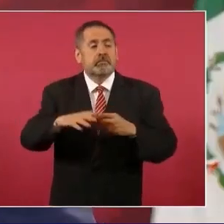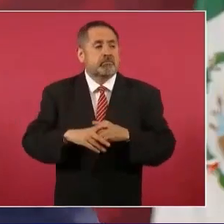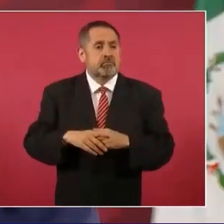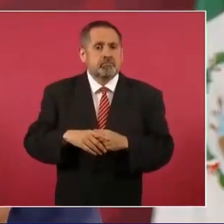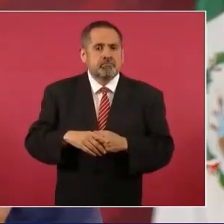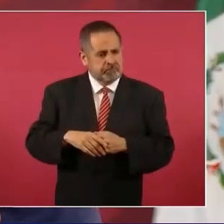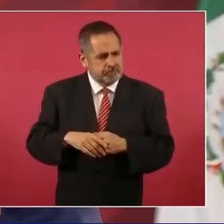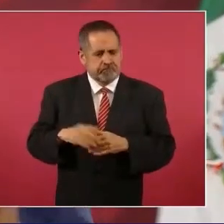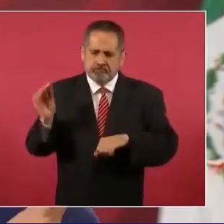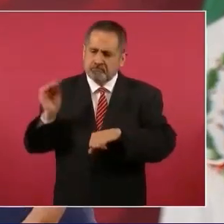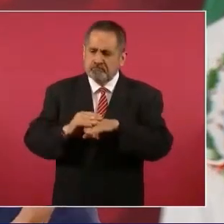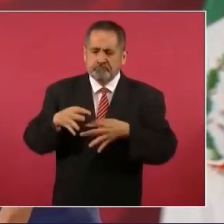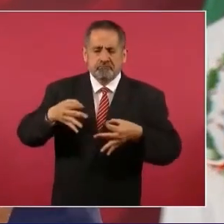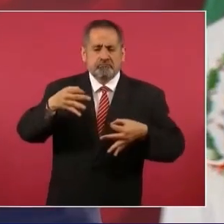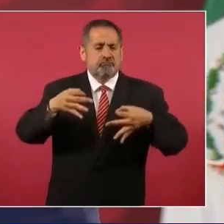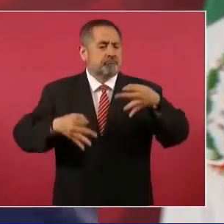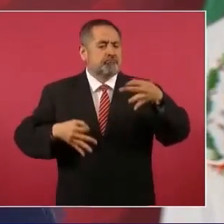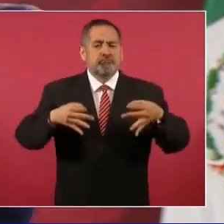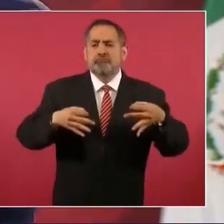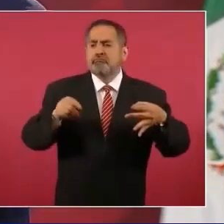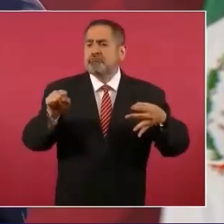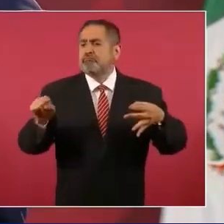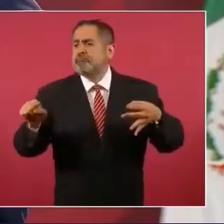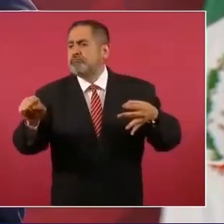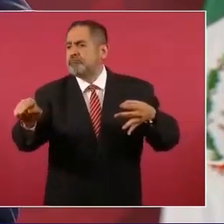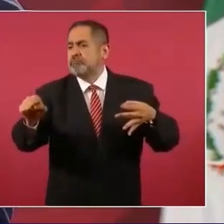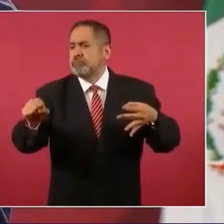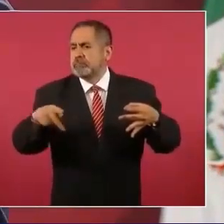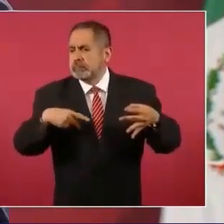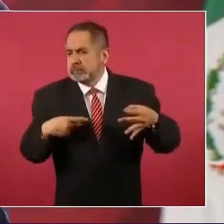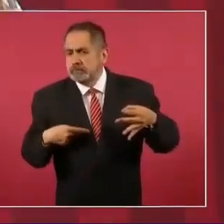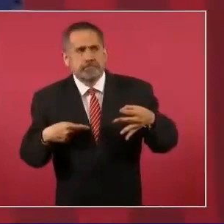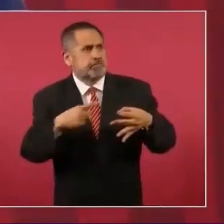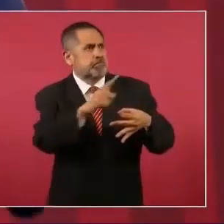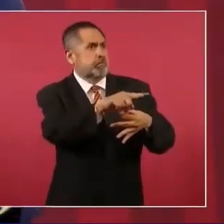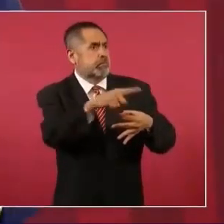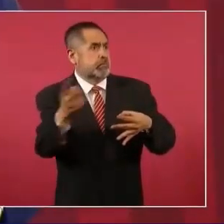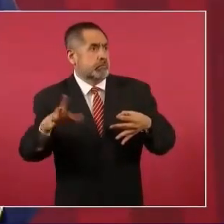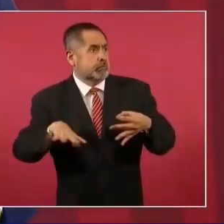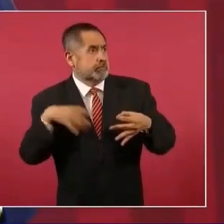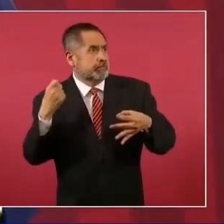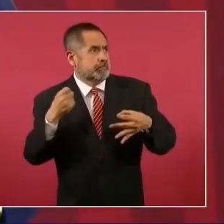que defiendan al débil de los abusos que comete el fuerte.